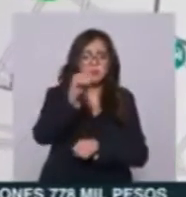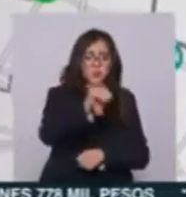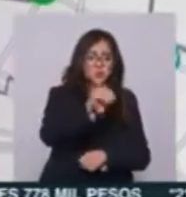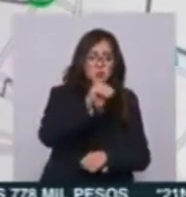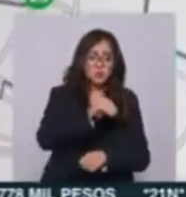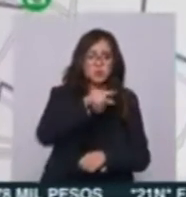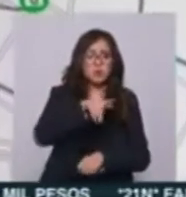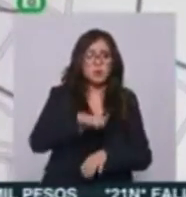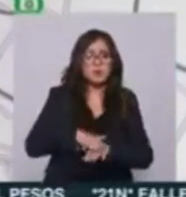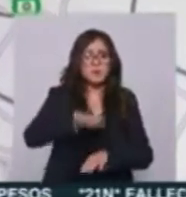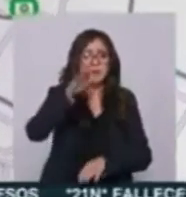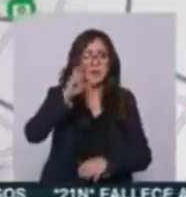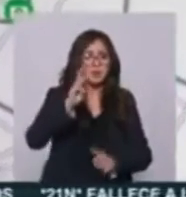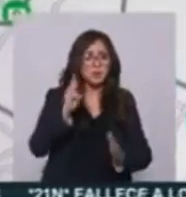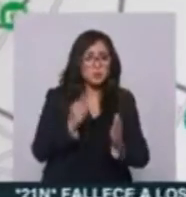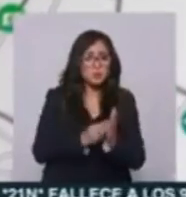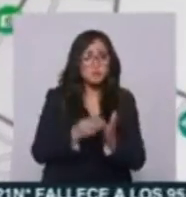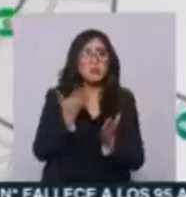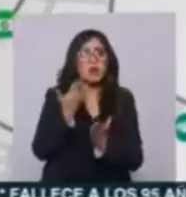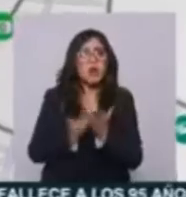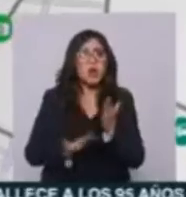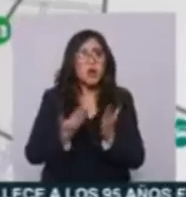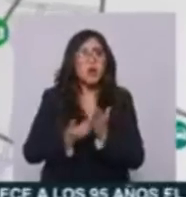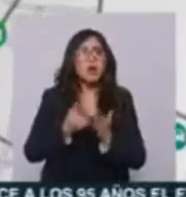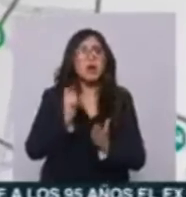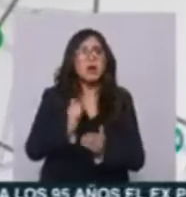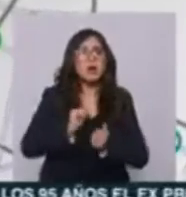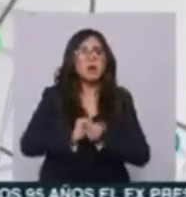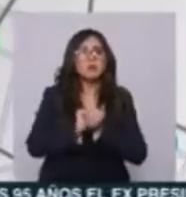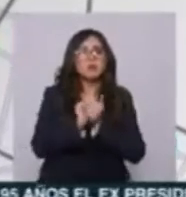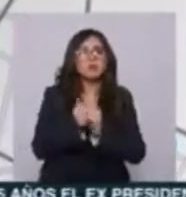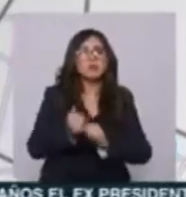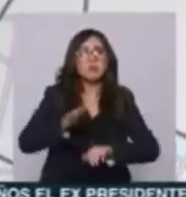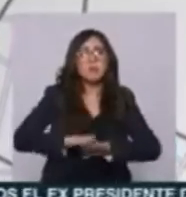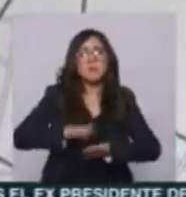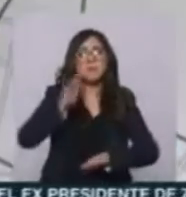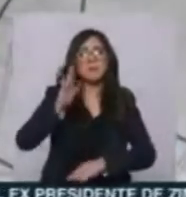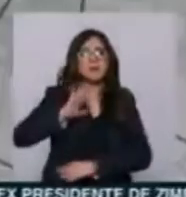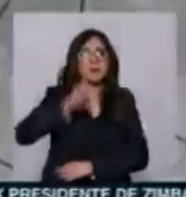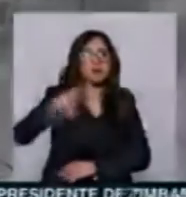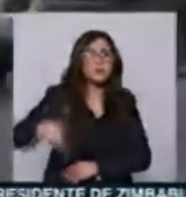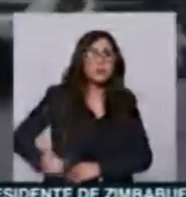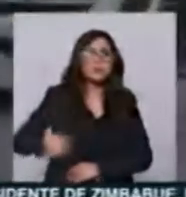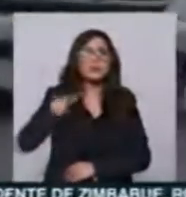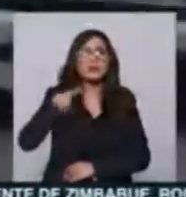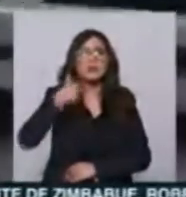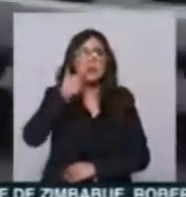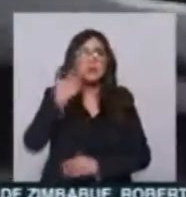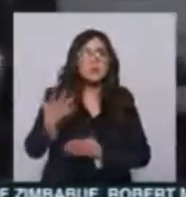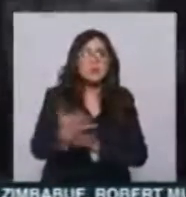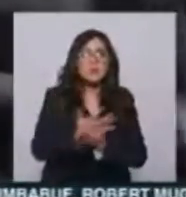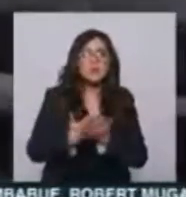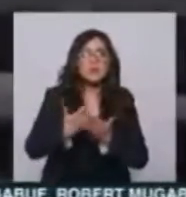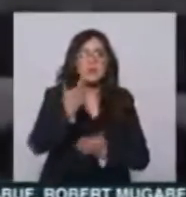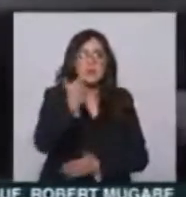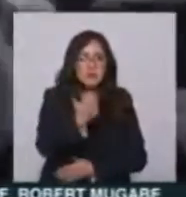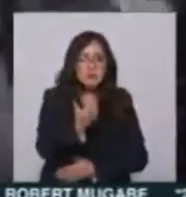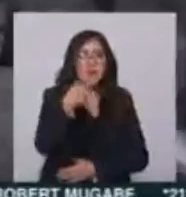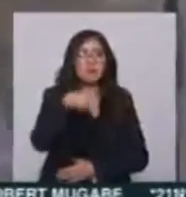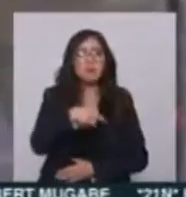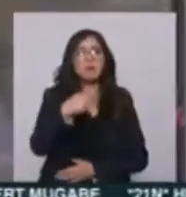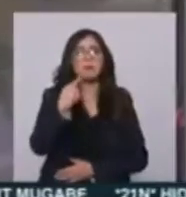más infracciones y ahora es donde se presentan más accidentes. Lo que se busca no es recaudar dinero, sino cambiar la conducta